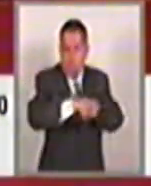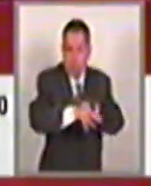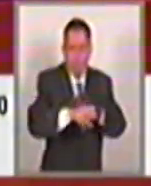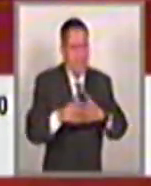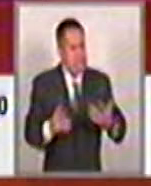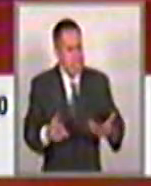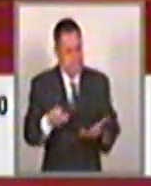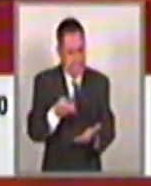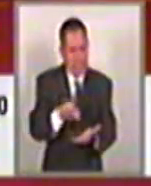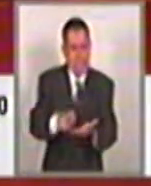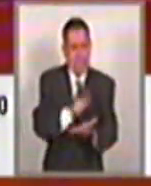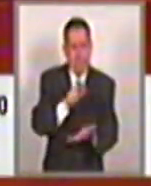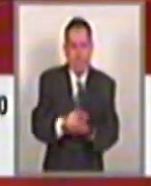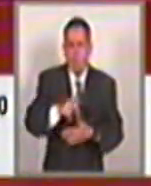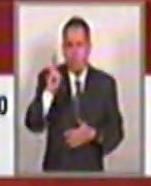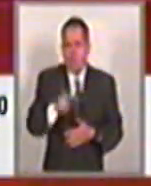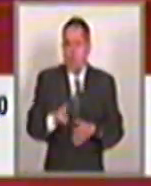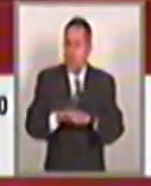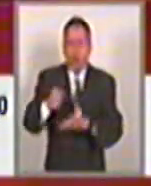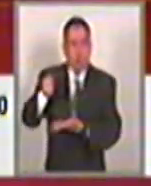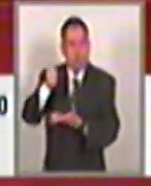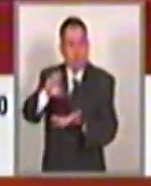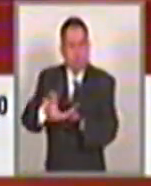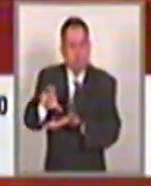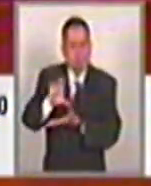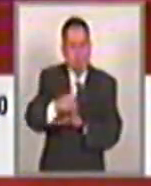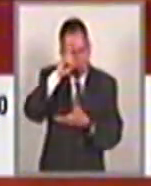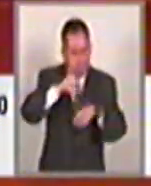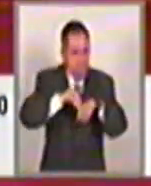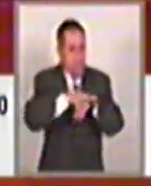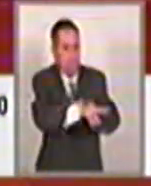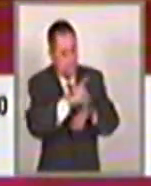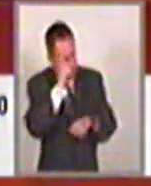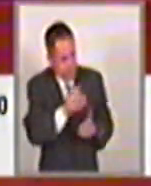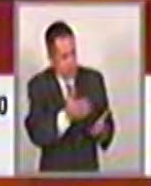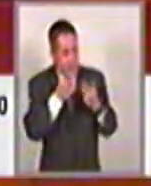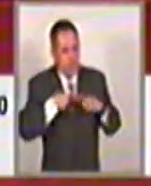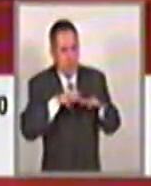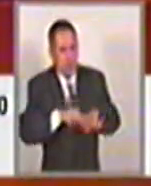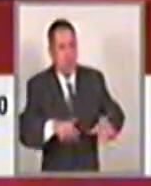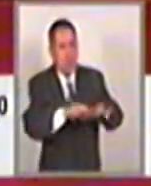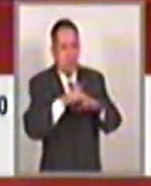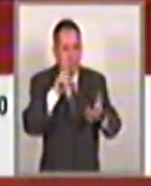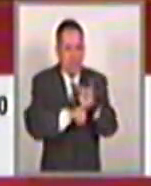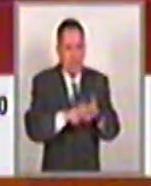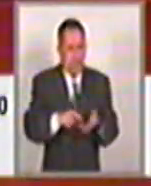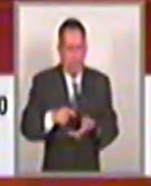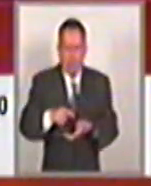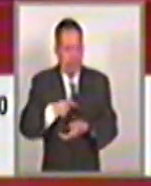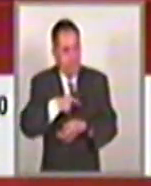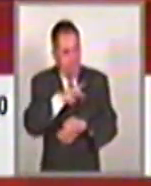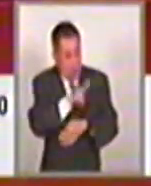ley es efectivamente, el gasto que se hace es para influir en determinada población para que compre un